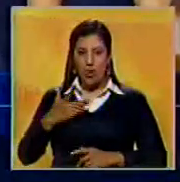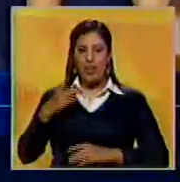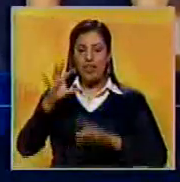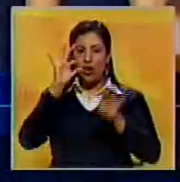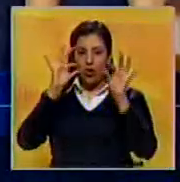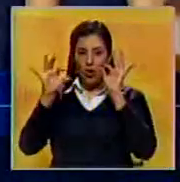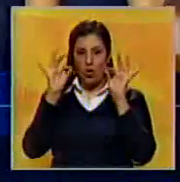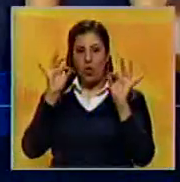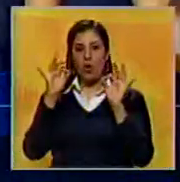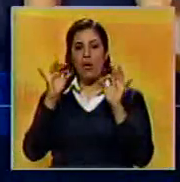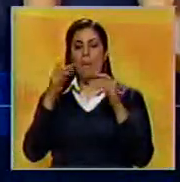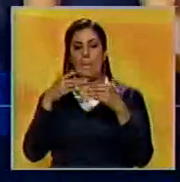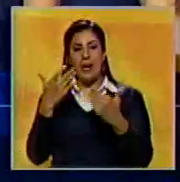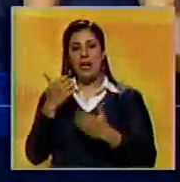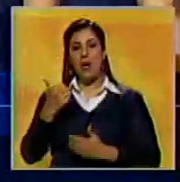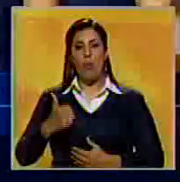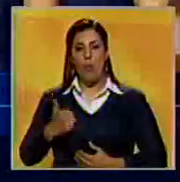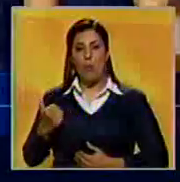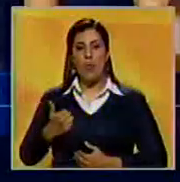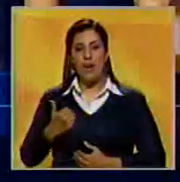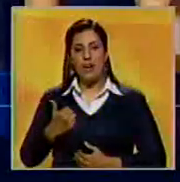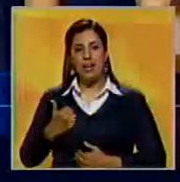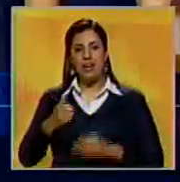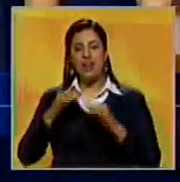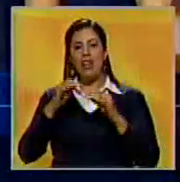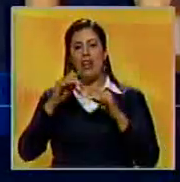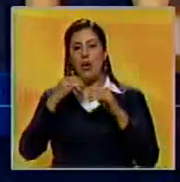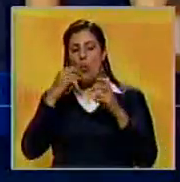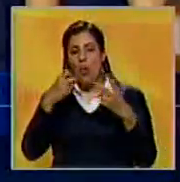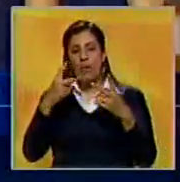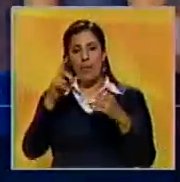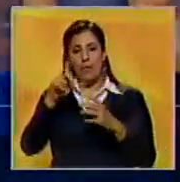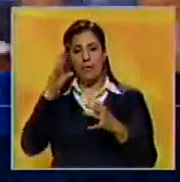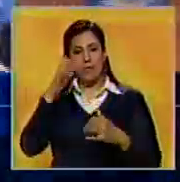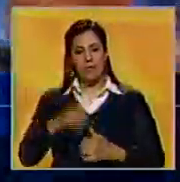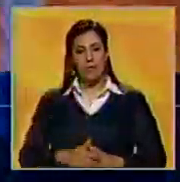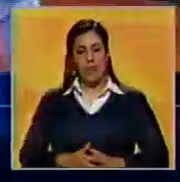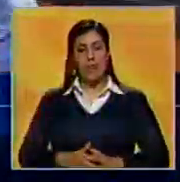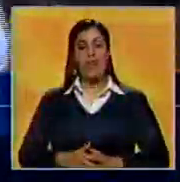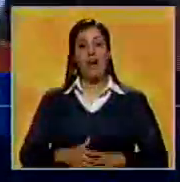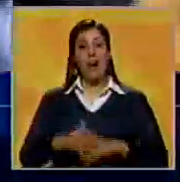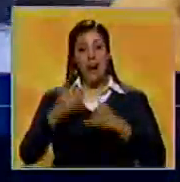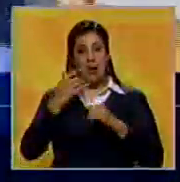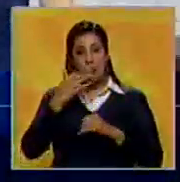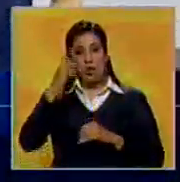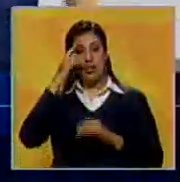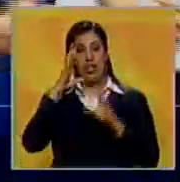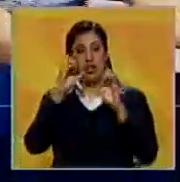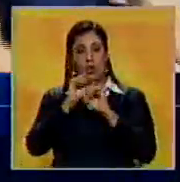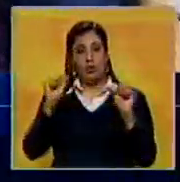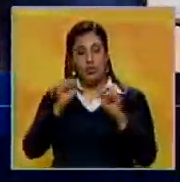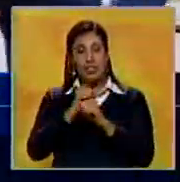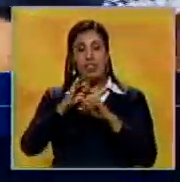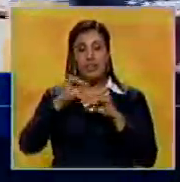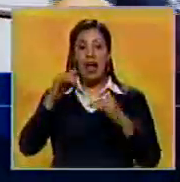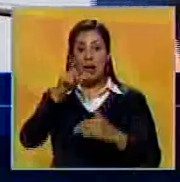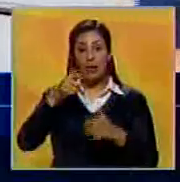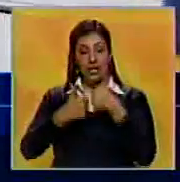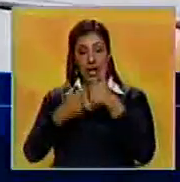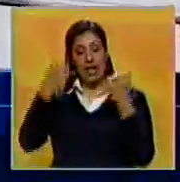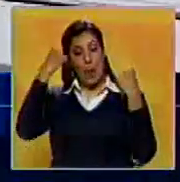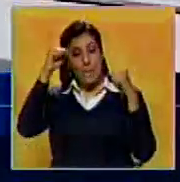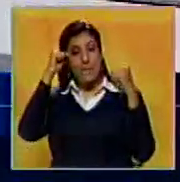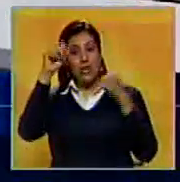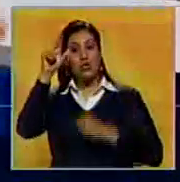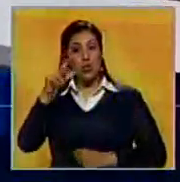ser escogidos para cualquier... prueba de talento. Eso, correcto. Faltan pocos días para la noche final y ya los candidatos están